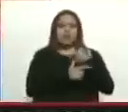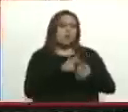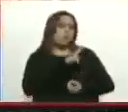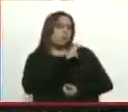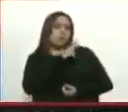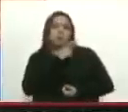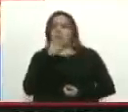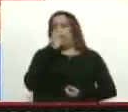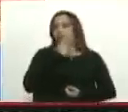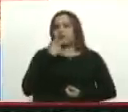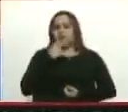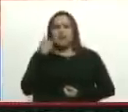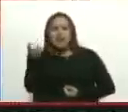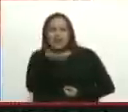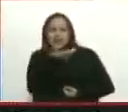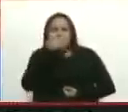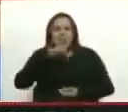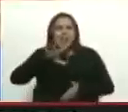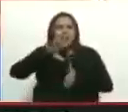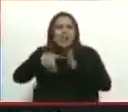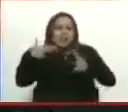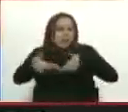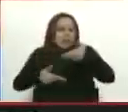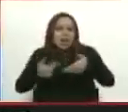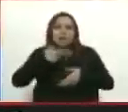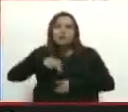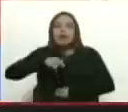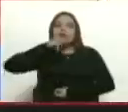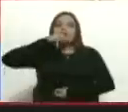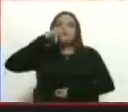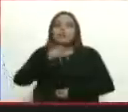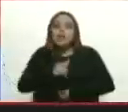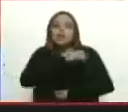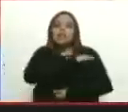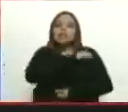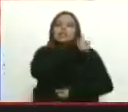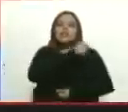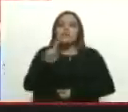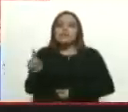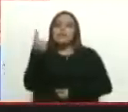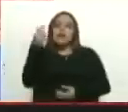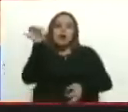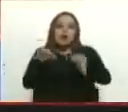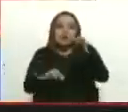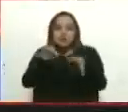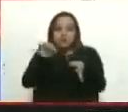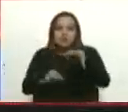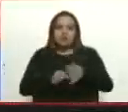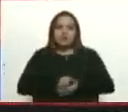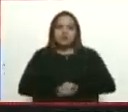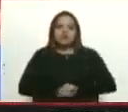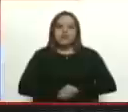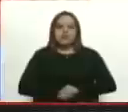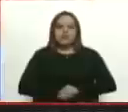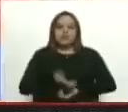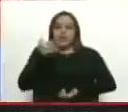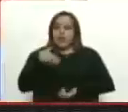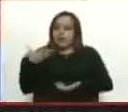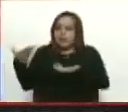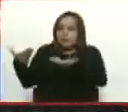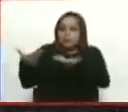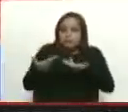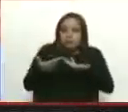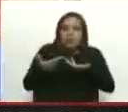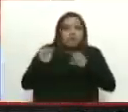ahí anda. Son unos ladrones y seguimos denunciando a la directiva de Primero Justicia que recibió y